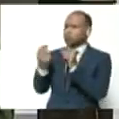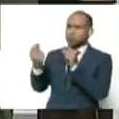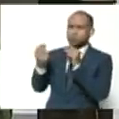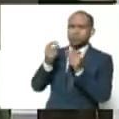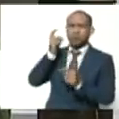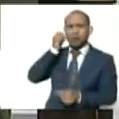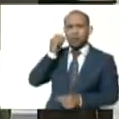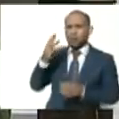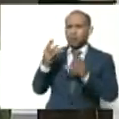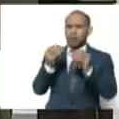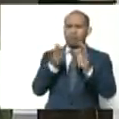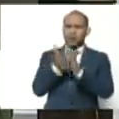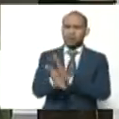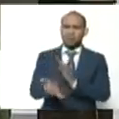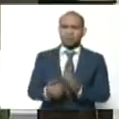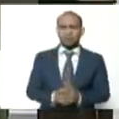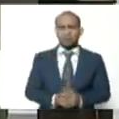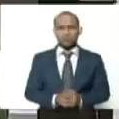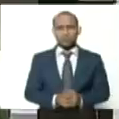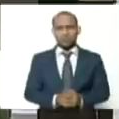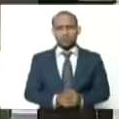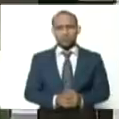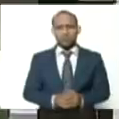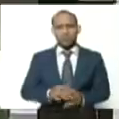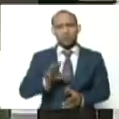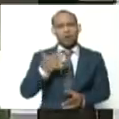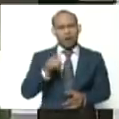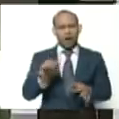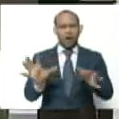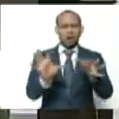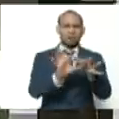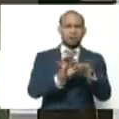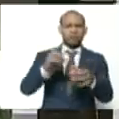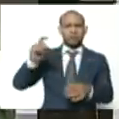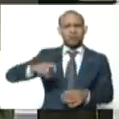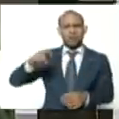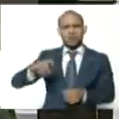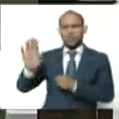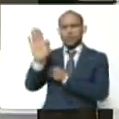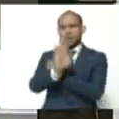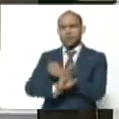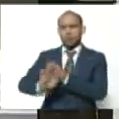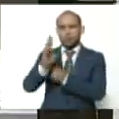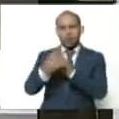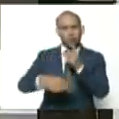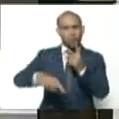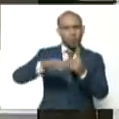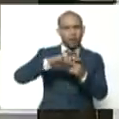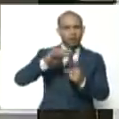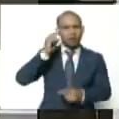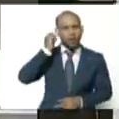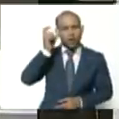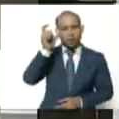hablaron y hubo sintonía en la necesidad de proteger más a la mujer